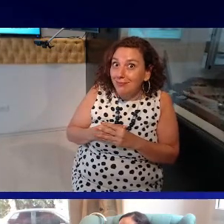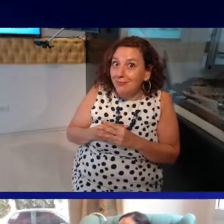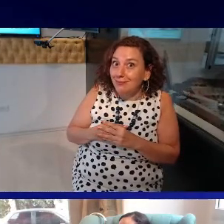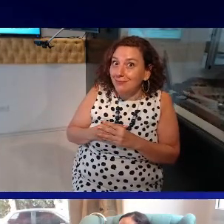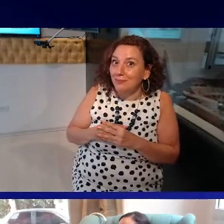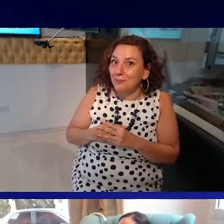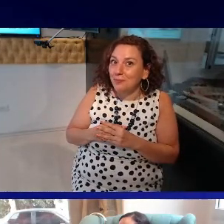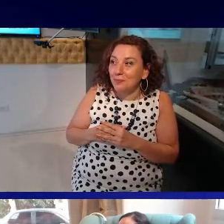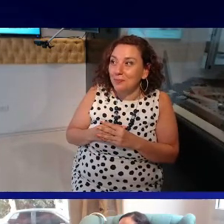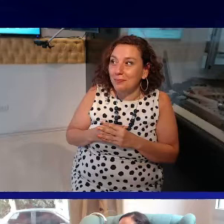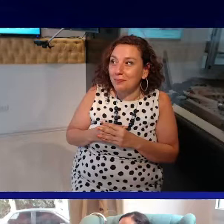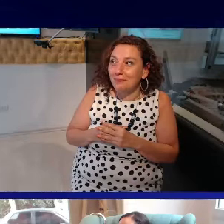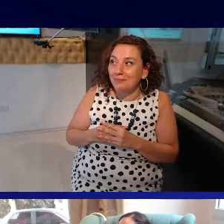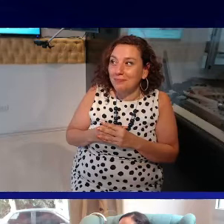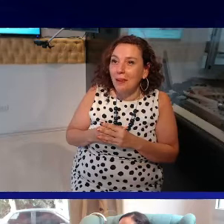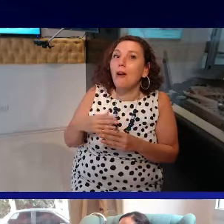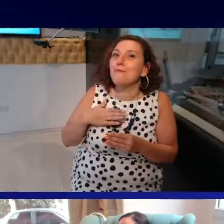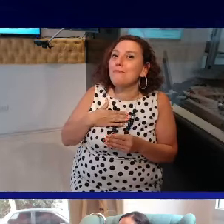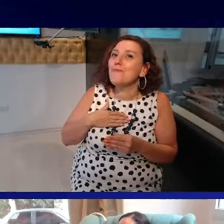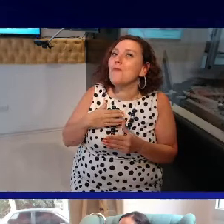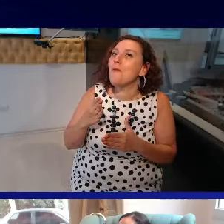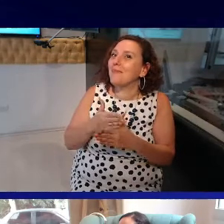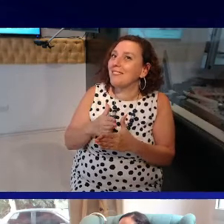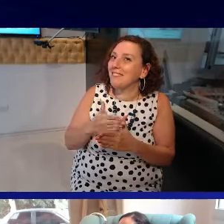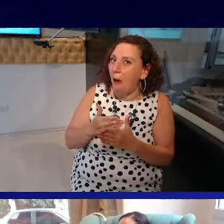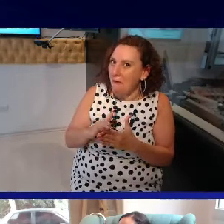Estoy con la novia que se va para la pina.